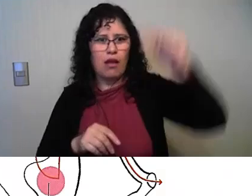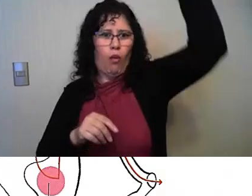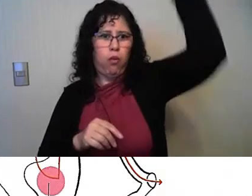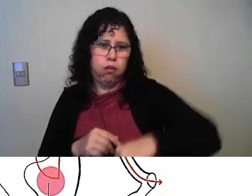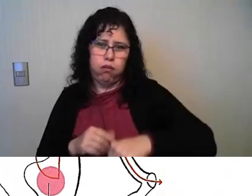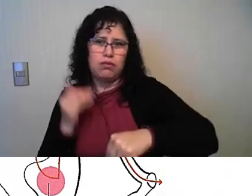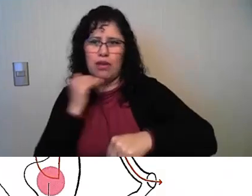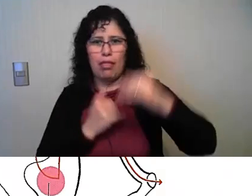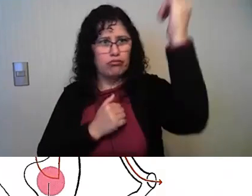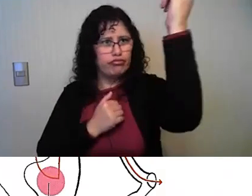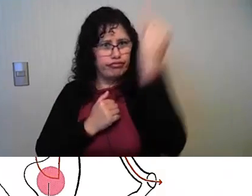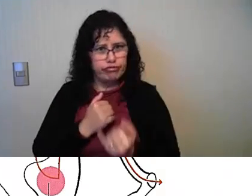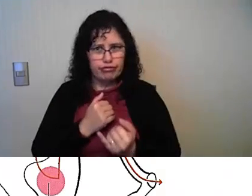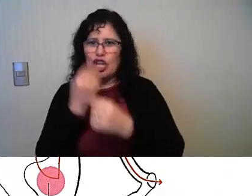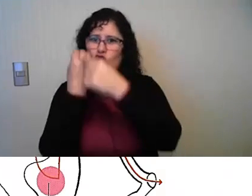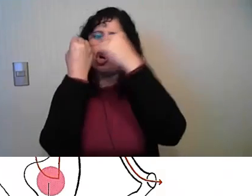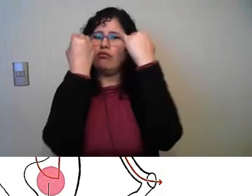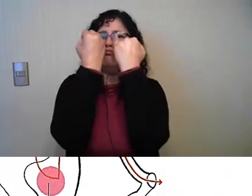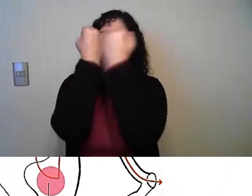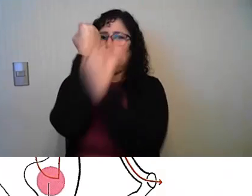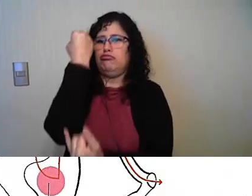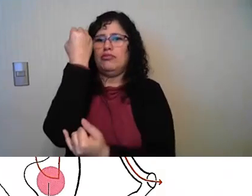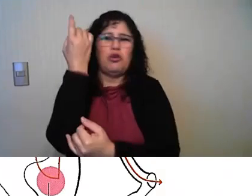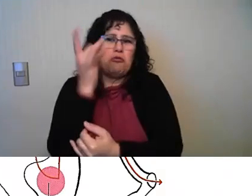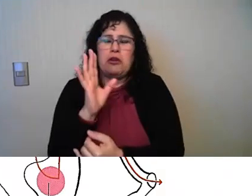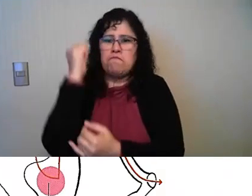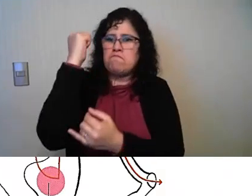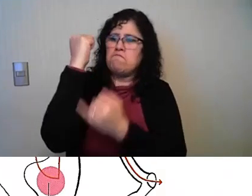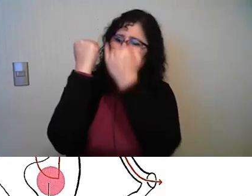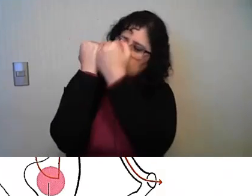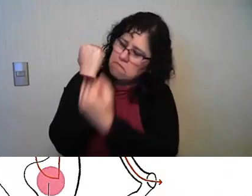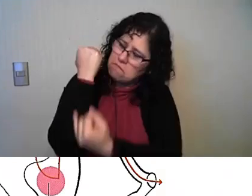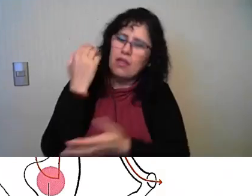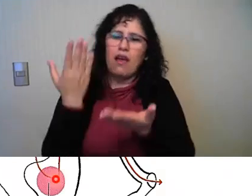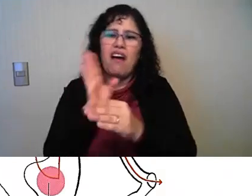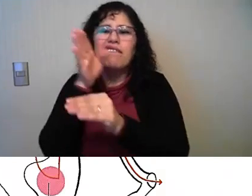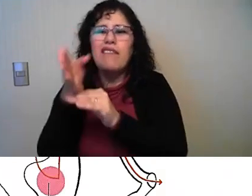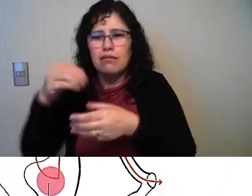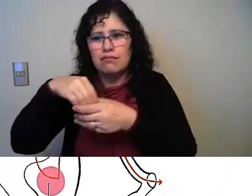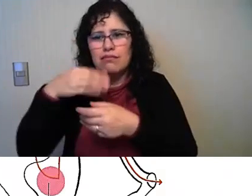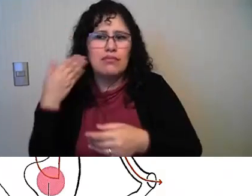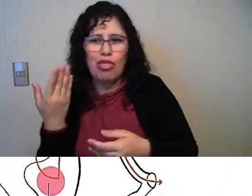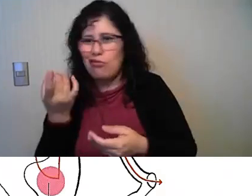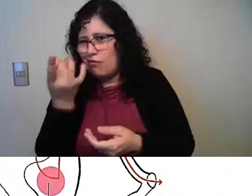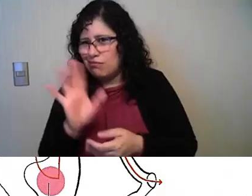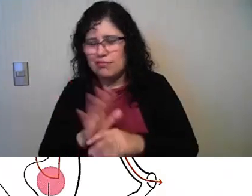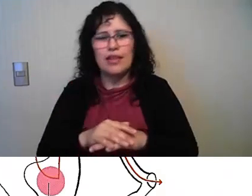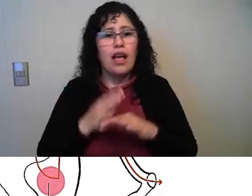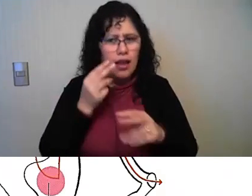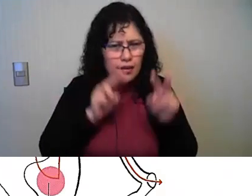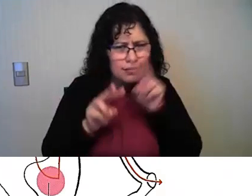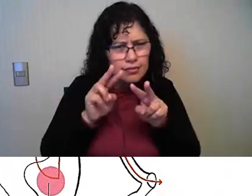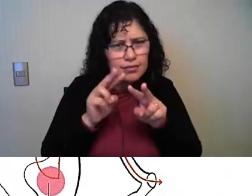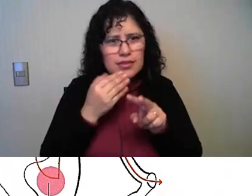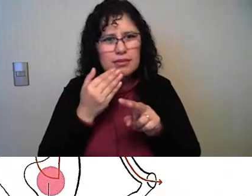usar al tronco cefálico como vía de paso para llegar a la médula espinal. Y aquí podemos observar que el